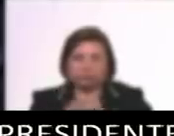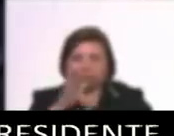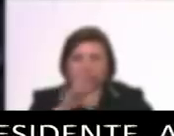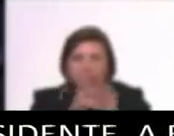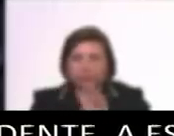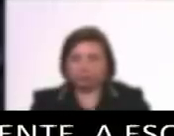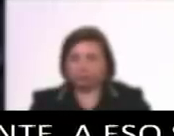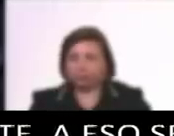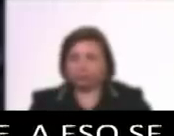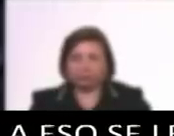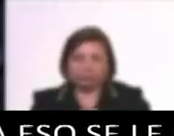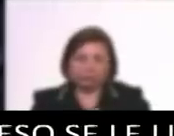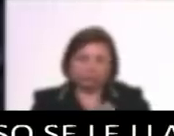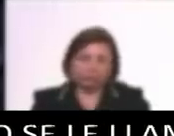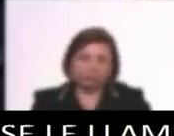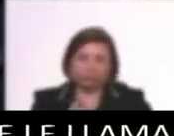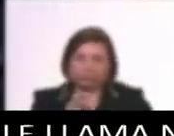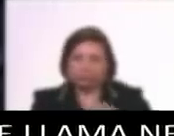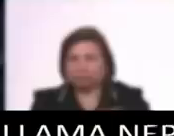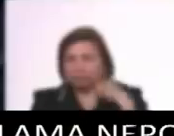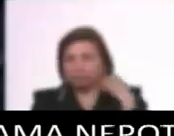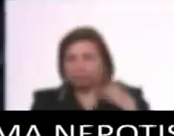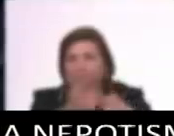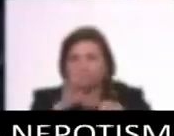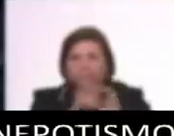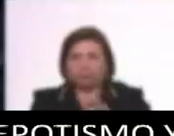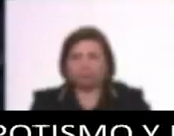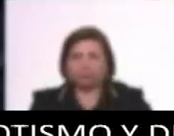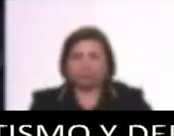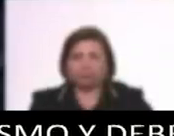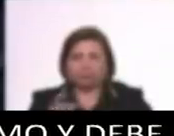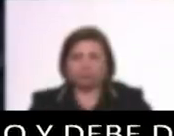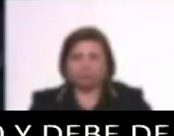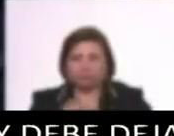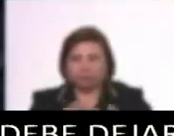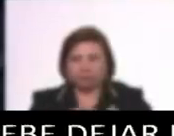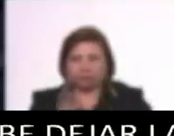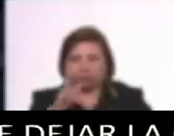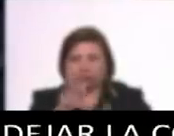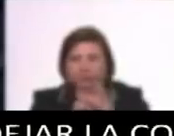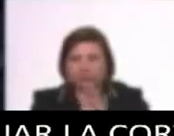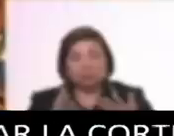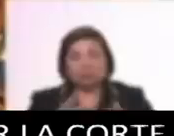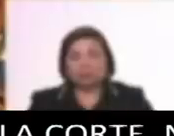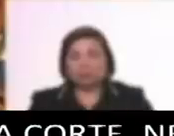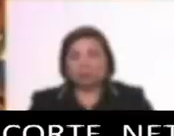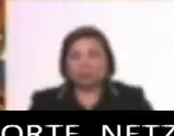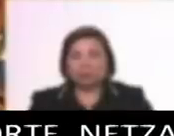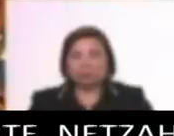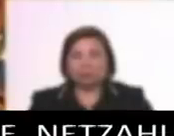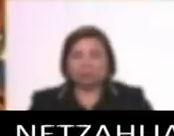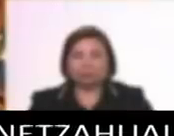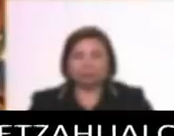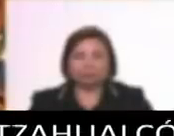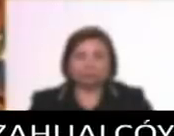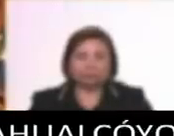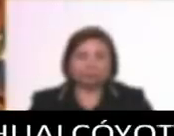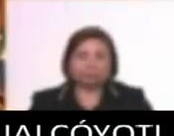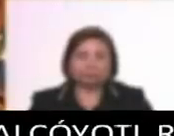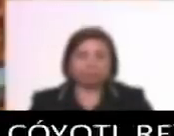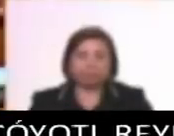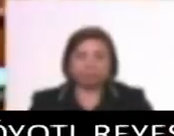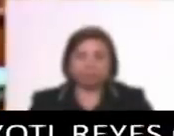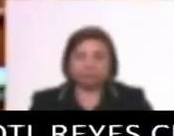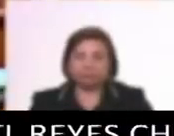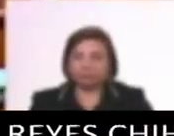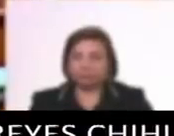Evidentemente, han sido muy lamentables las expresiones de ambos presidentes en lo que respecta a lo que sucedió el 7 de